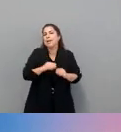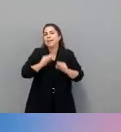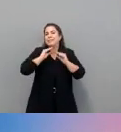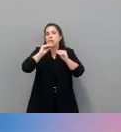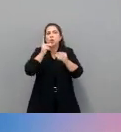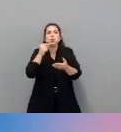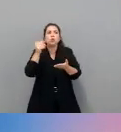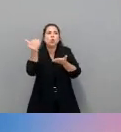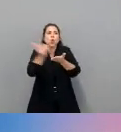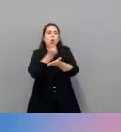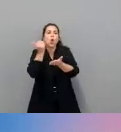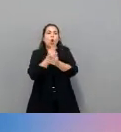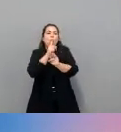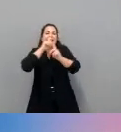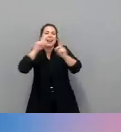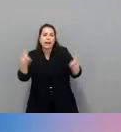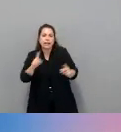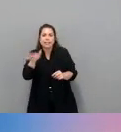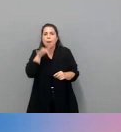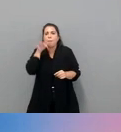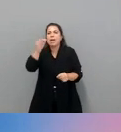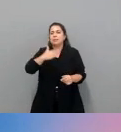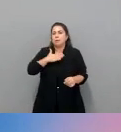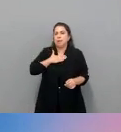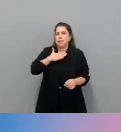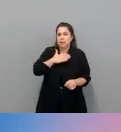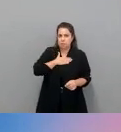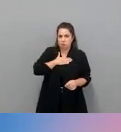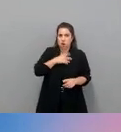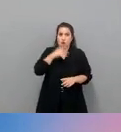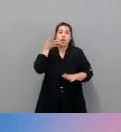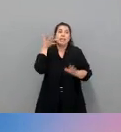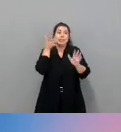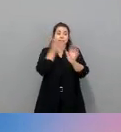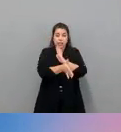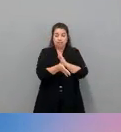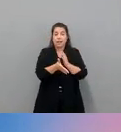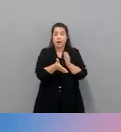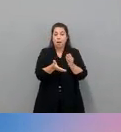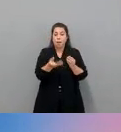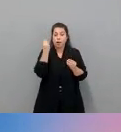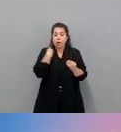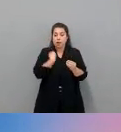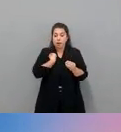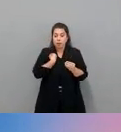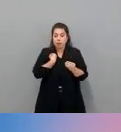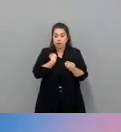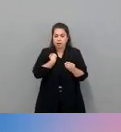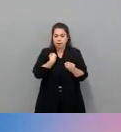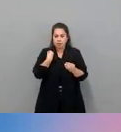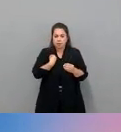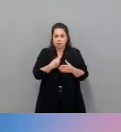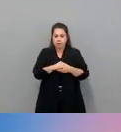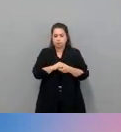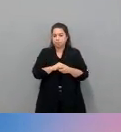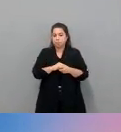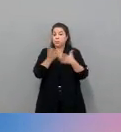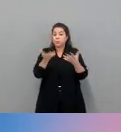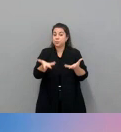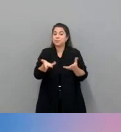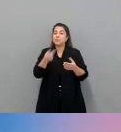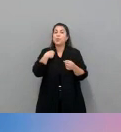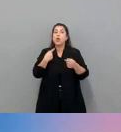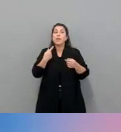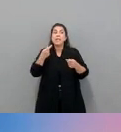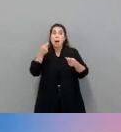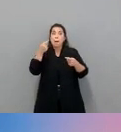que tenga como ingresos y su patrimonio. Es decir, lo que conste como un bien de esa persona. Por eso el copago es